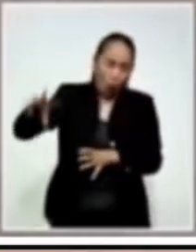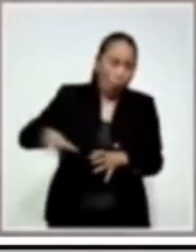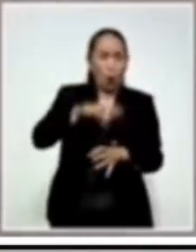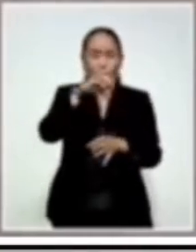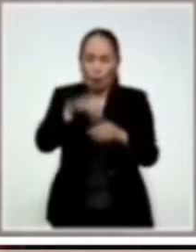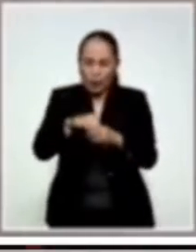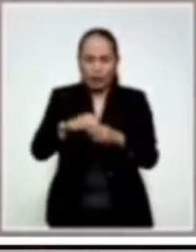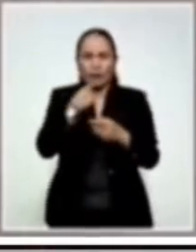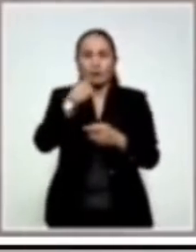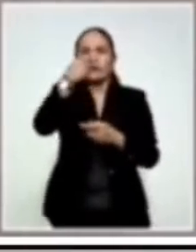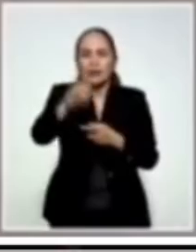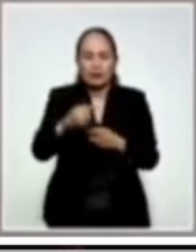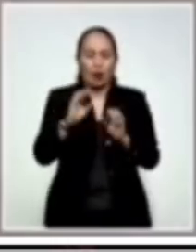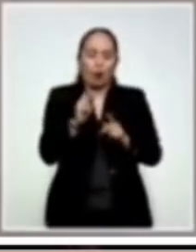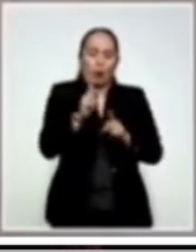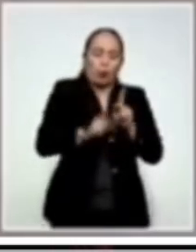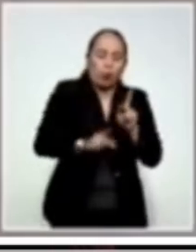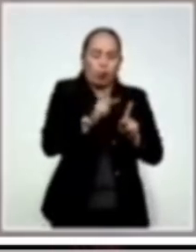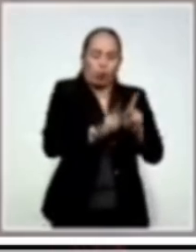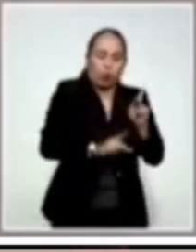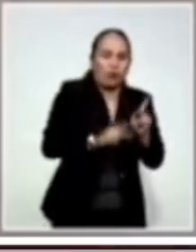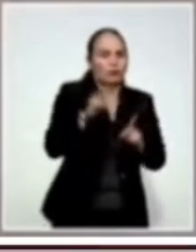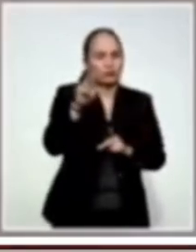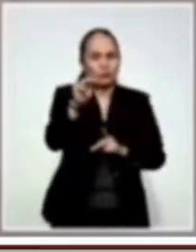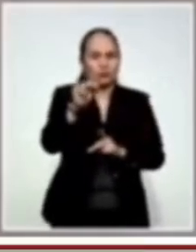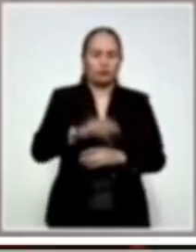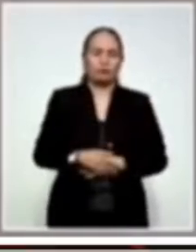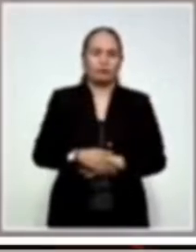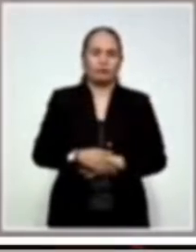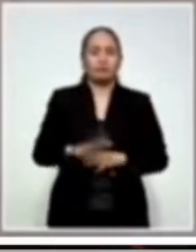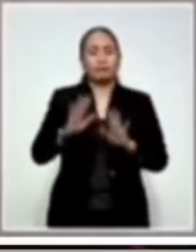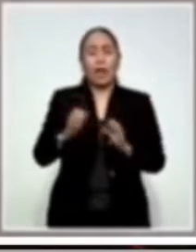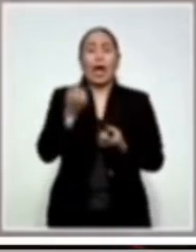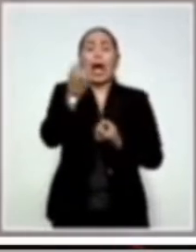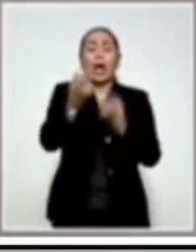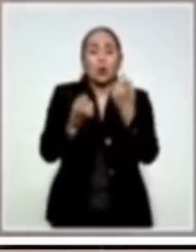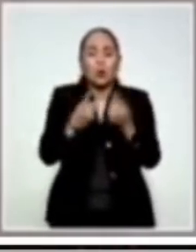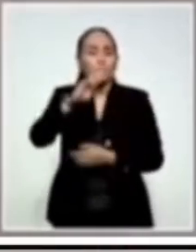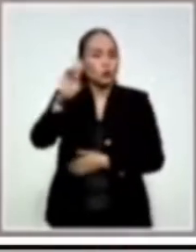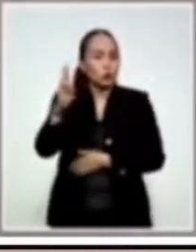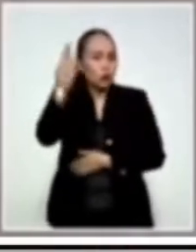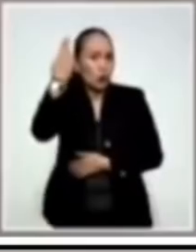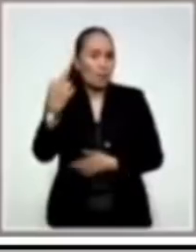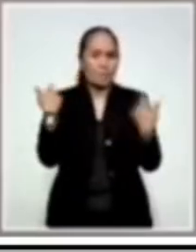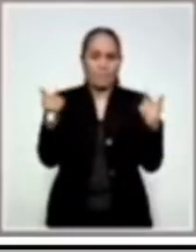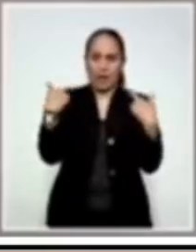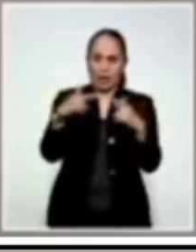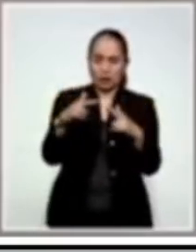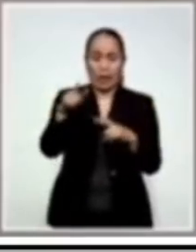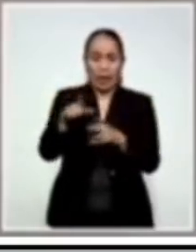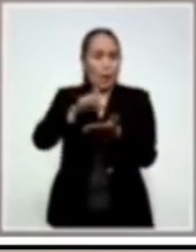no tergiversar y mutilar los hechos. Hay algunos académicos que como académicos son muy buenos